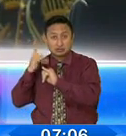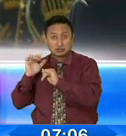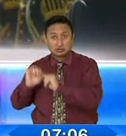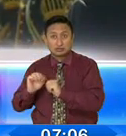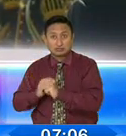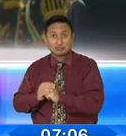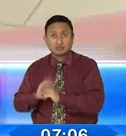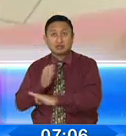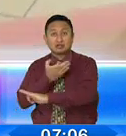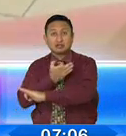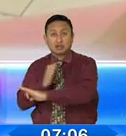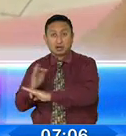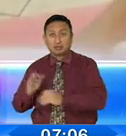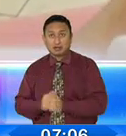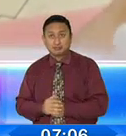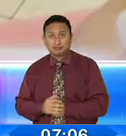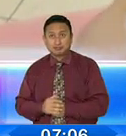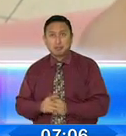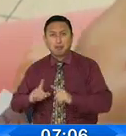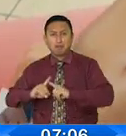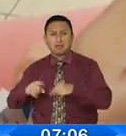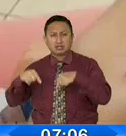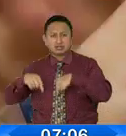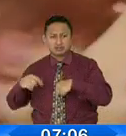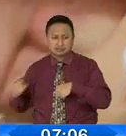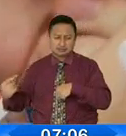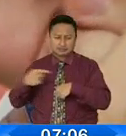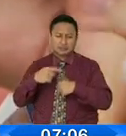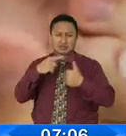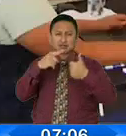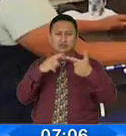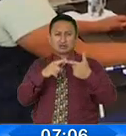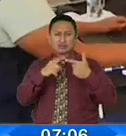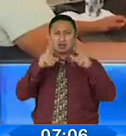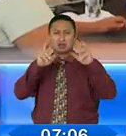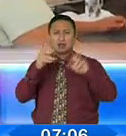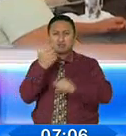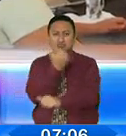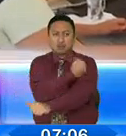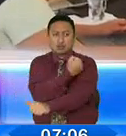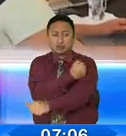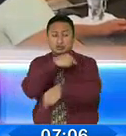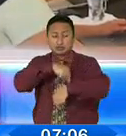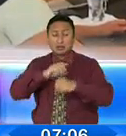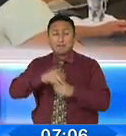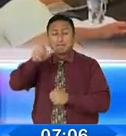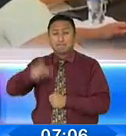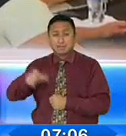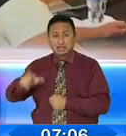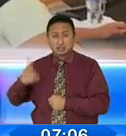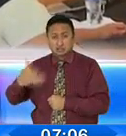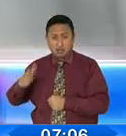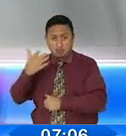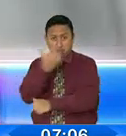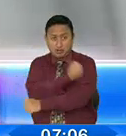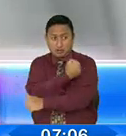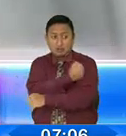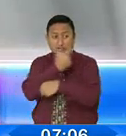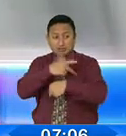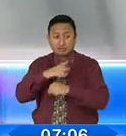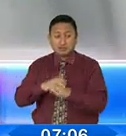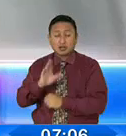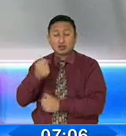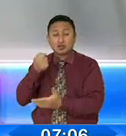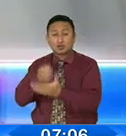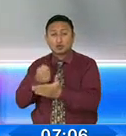terapia. Pero también se refirió al tema vacunación, que ya hay avances tanto en personas vacunadas como en la negociación de nuevas dosis